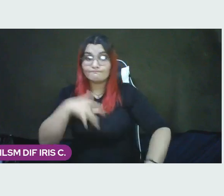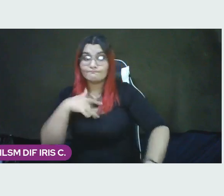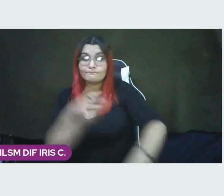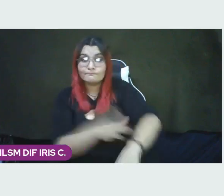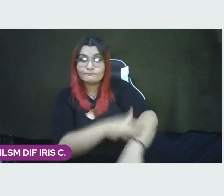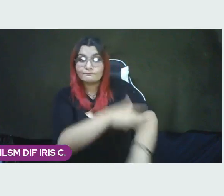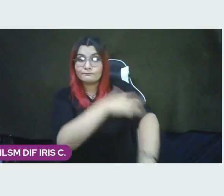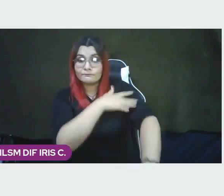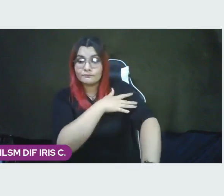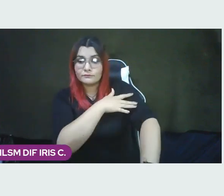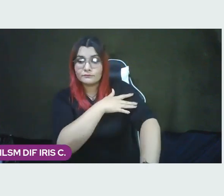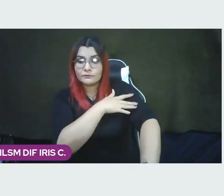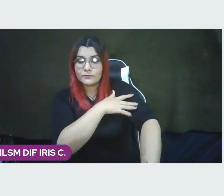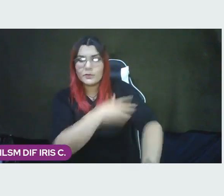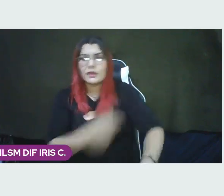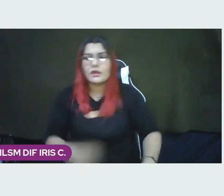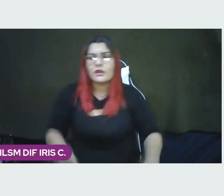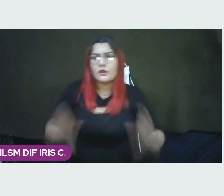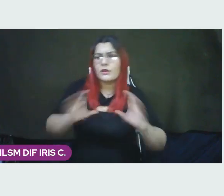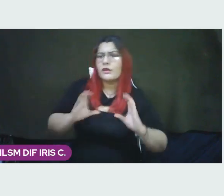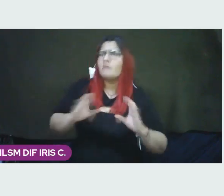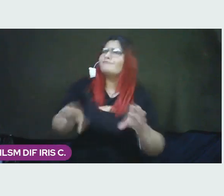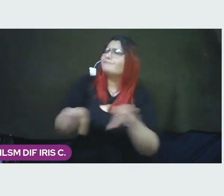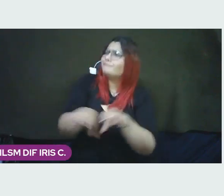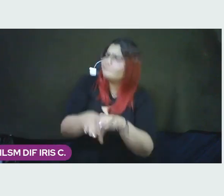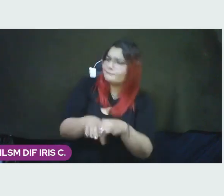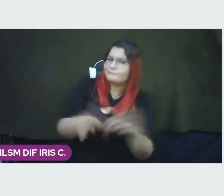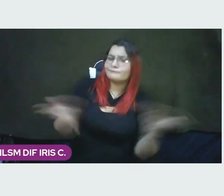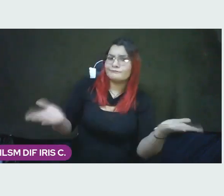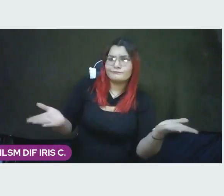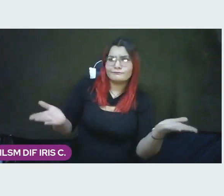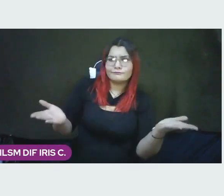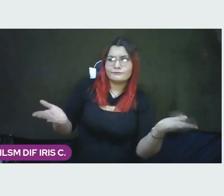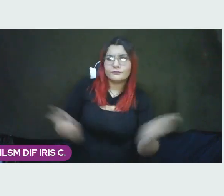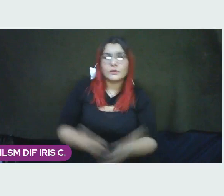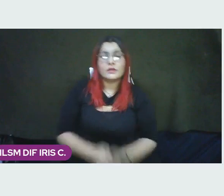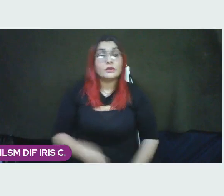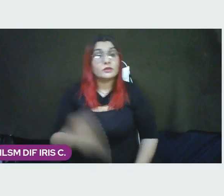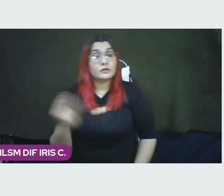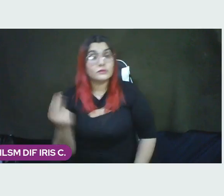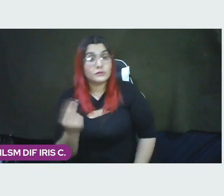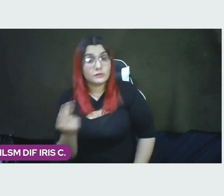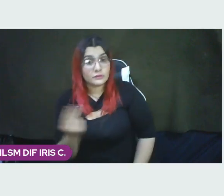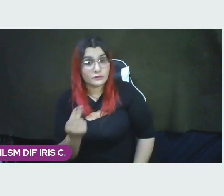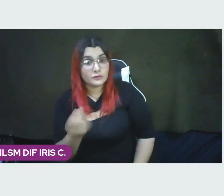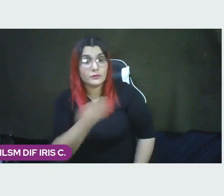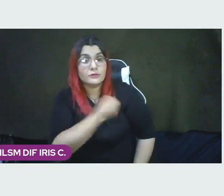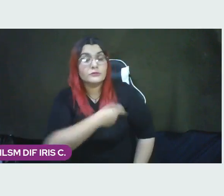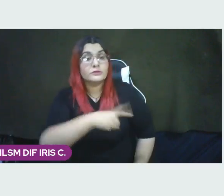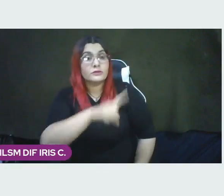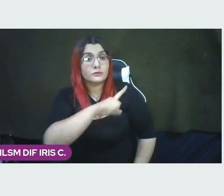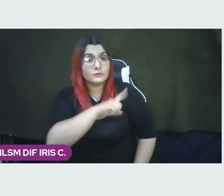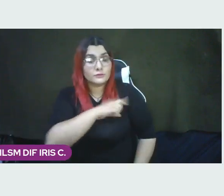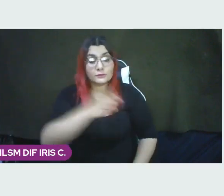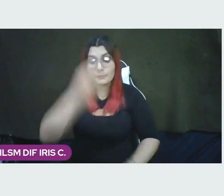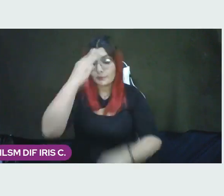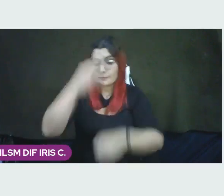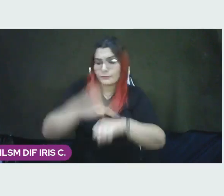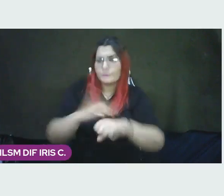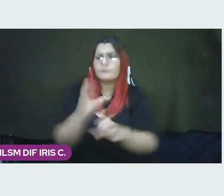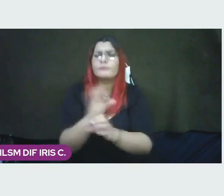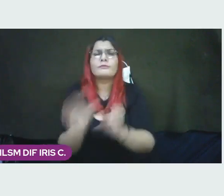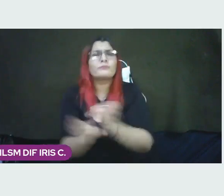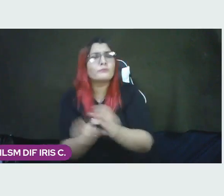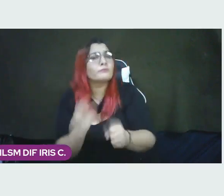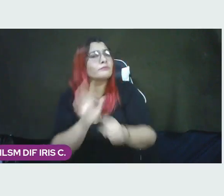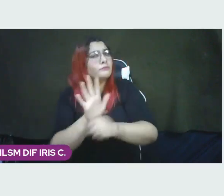los cuidados que tengo que hacer para mantener esta salud emocional y luego mental? Desde luego, la